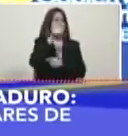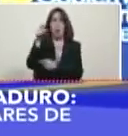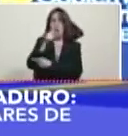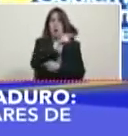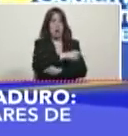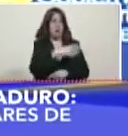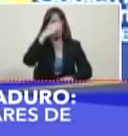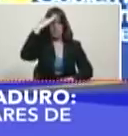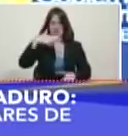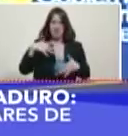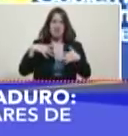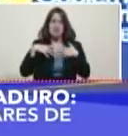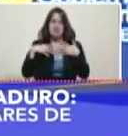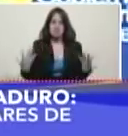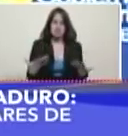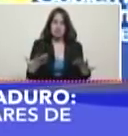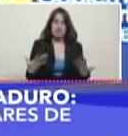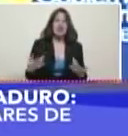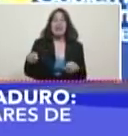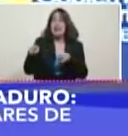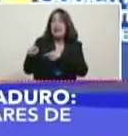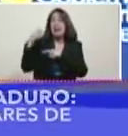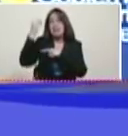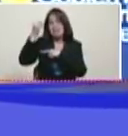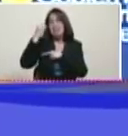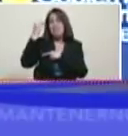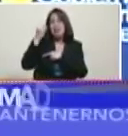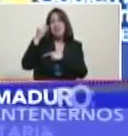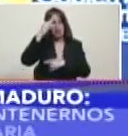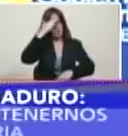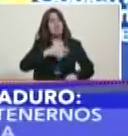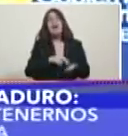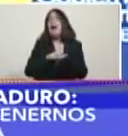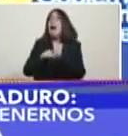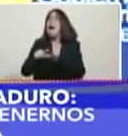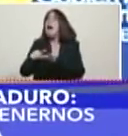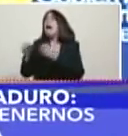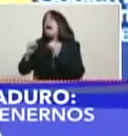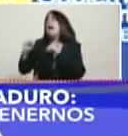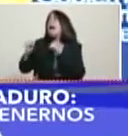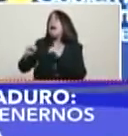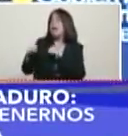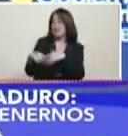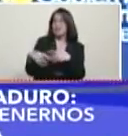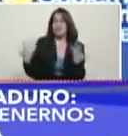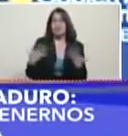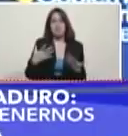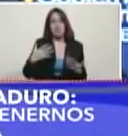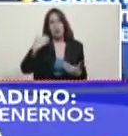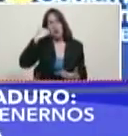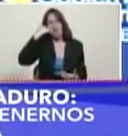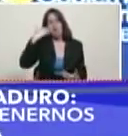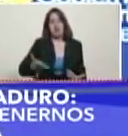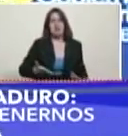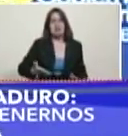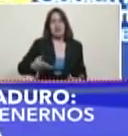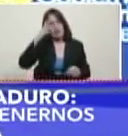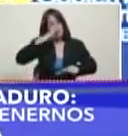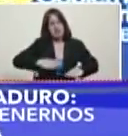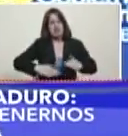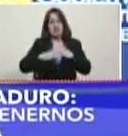órdenes y que la Fuerza Armada Nacional Bolivariana le va a cumplir las órdenes a él. Es una ofensa a la dignidad, a la